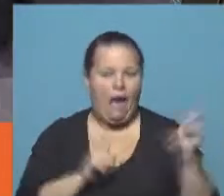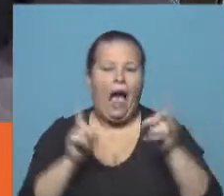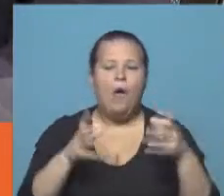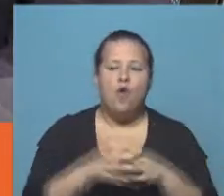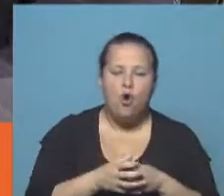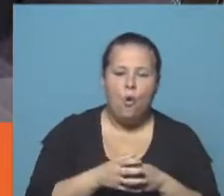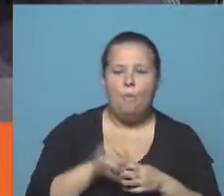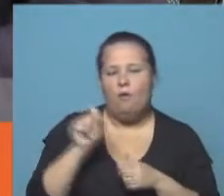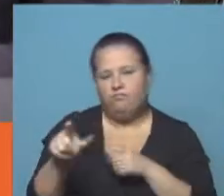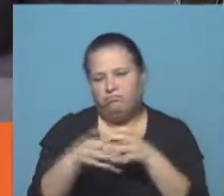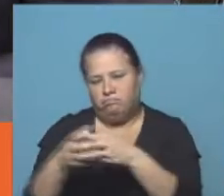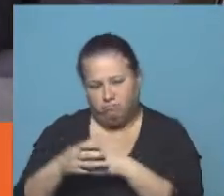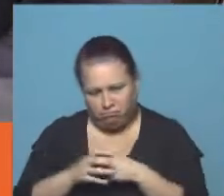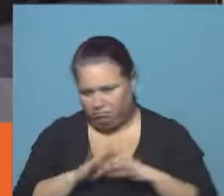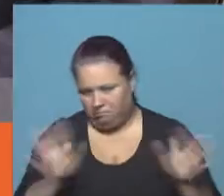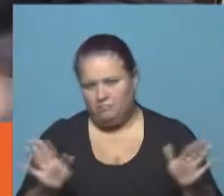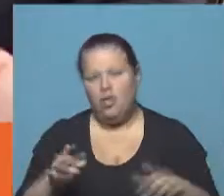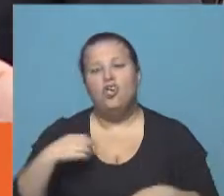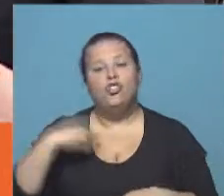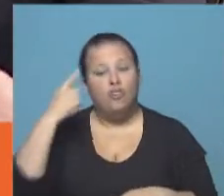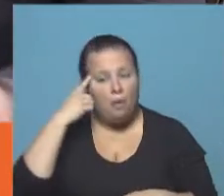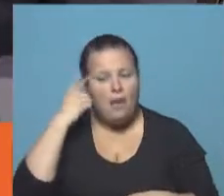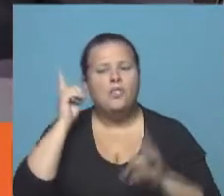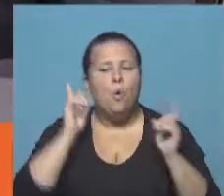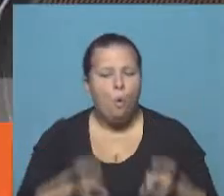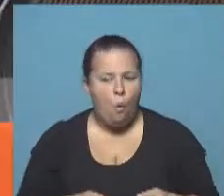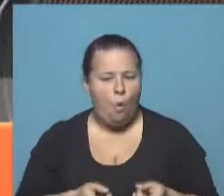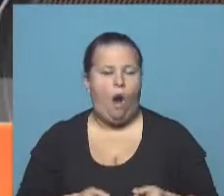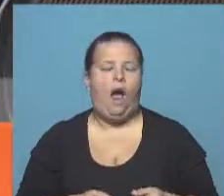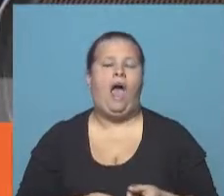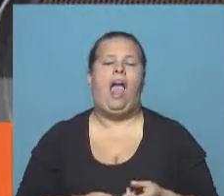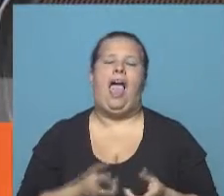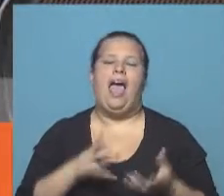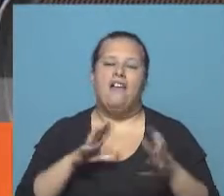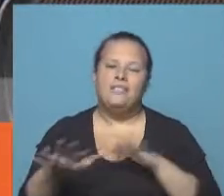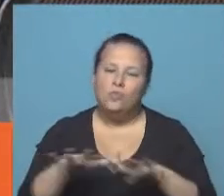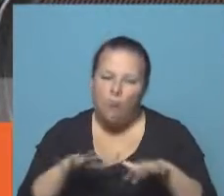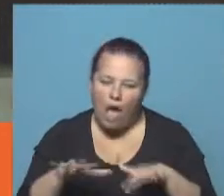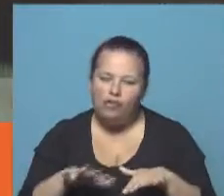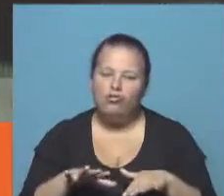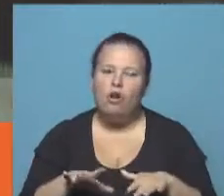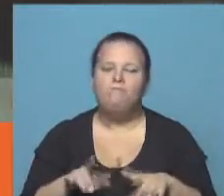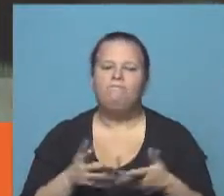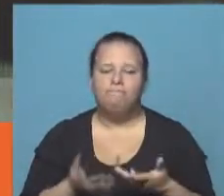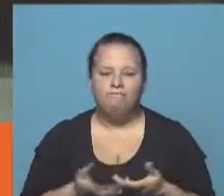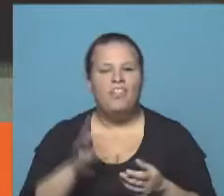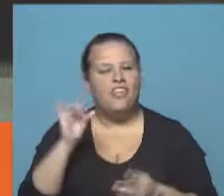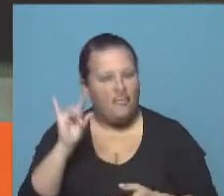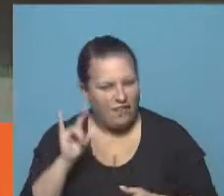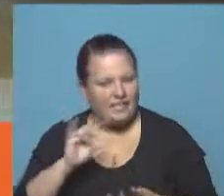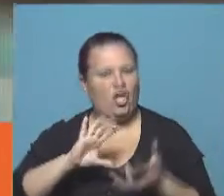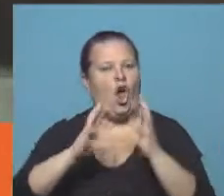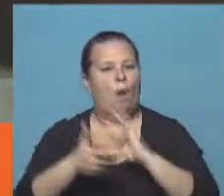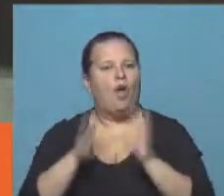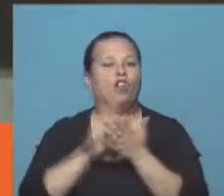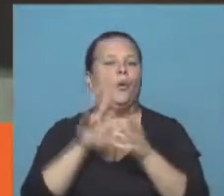sectores localizados. En fin, yo creo que hay de todas maneras Sí. una situación complicada desde el punto